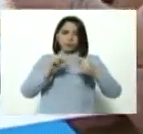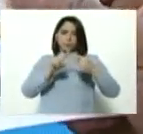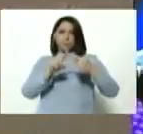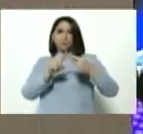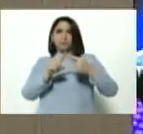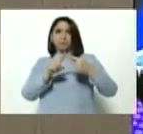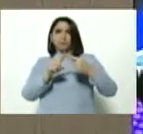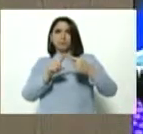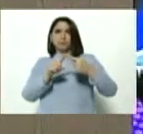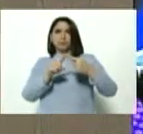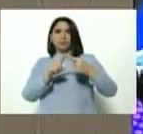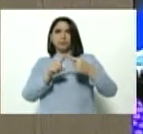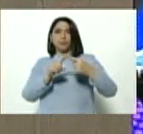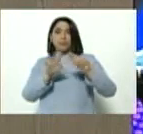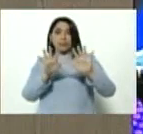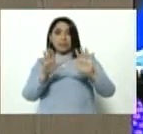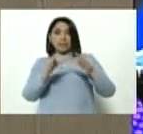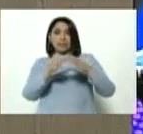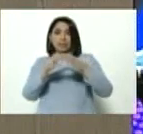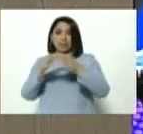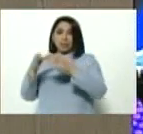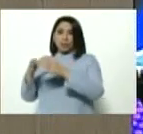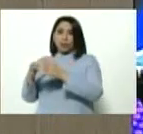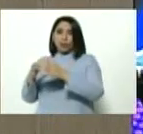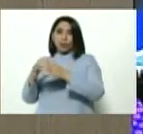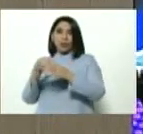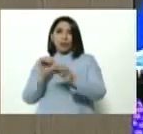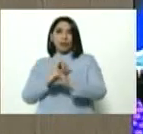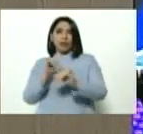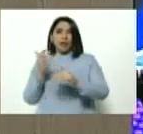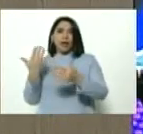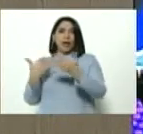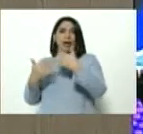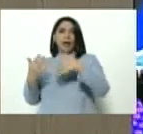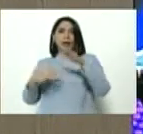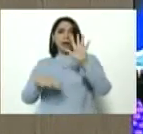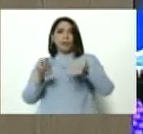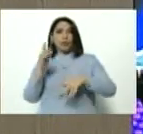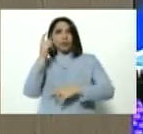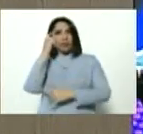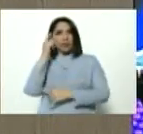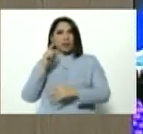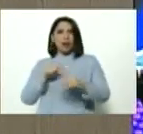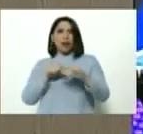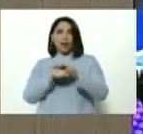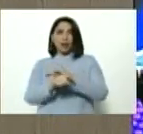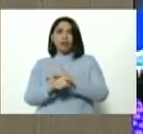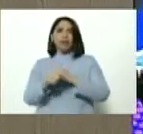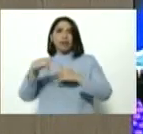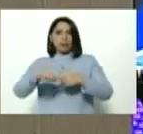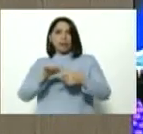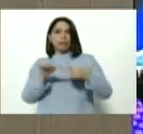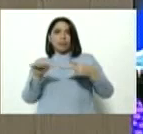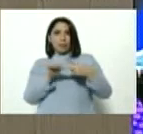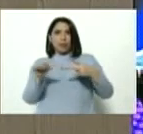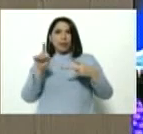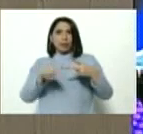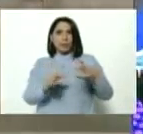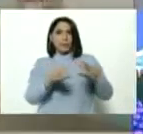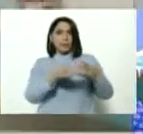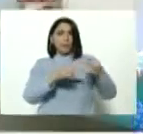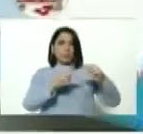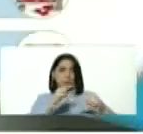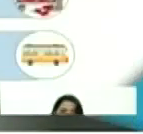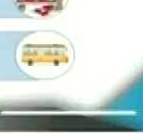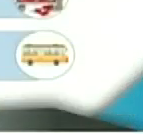bien, los 10 sectores que se flexibilizaron hace 14 días entran en la flexibilización de esta semana también. El sector construcción,